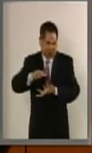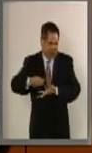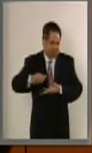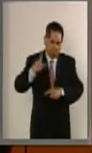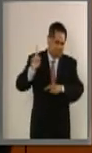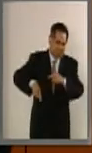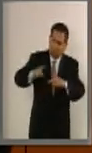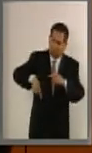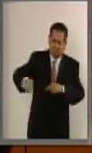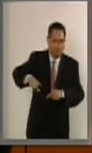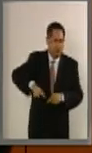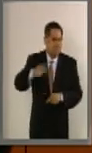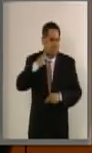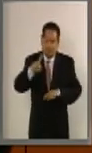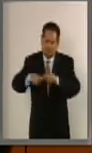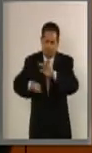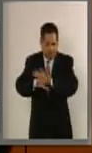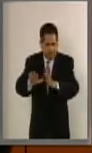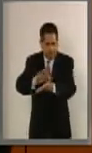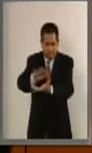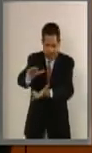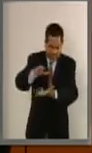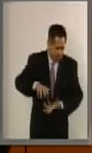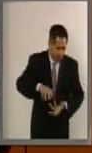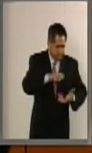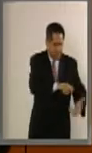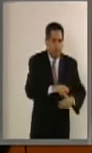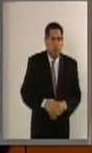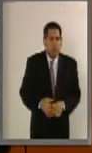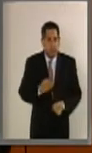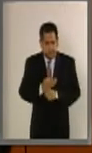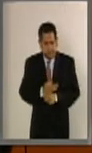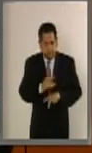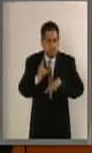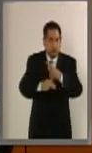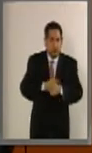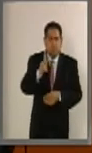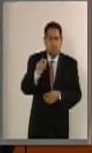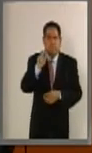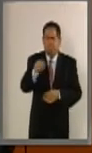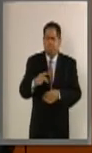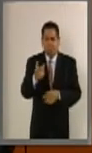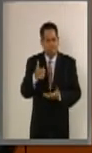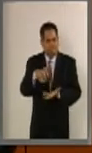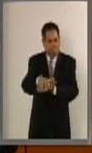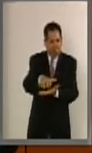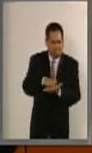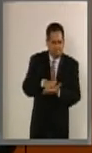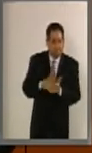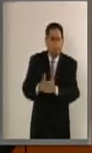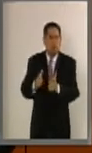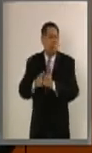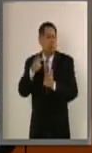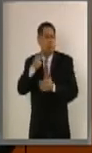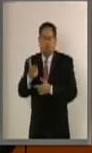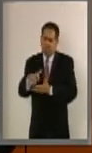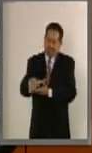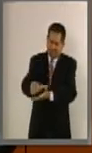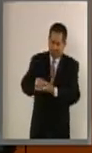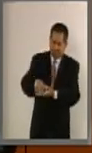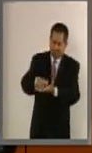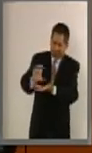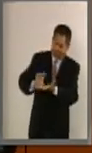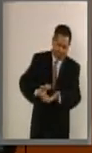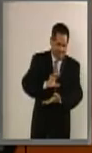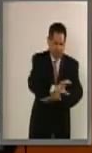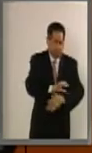políticos y al mismo tiempo poner en marcha un plan de austeridad del sector público.